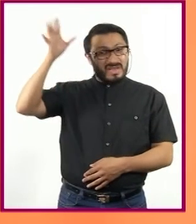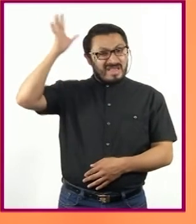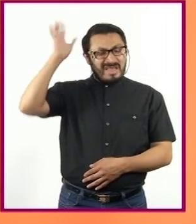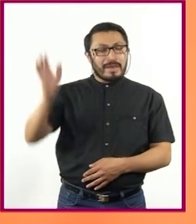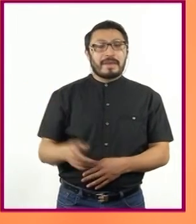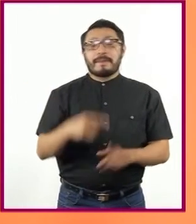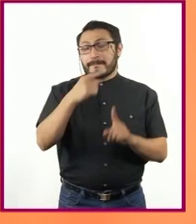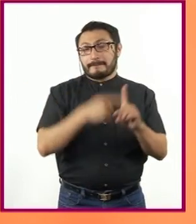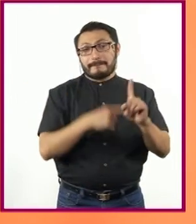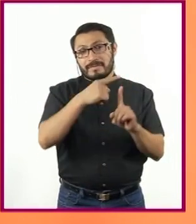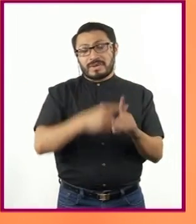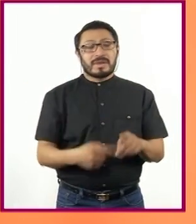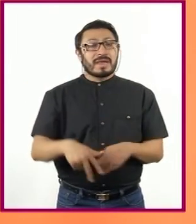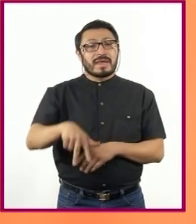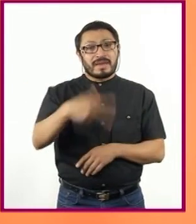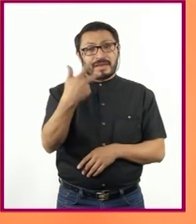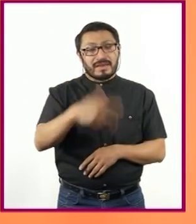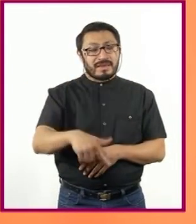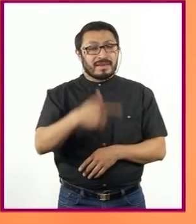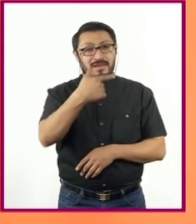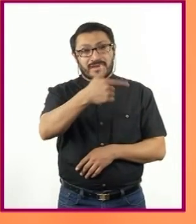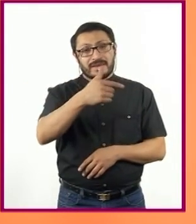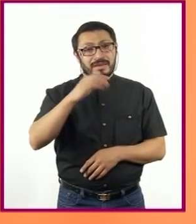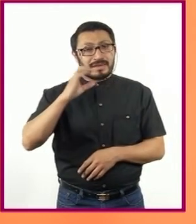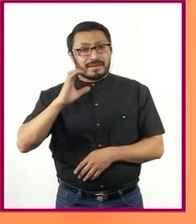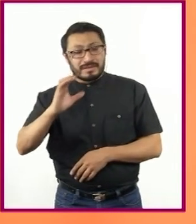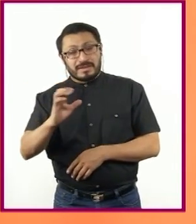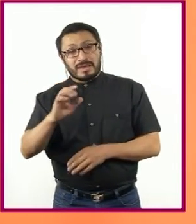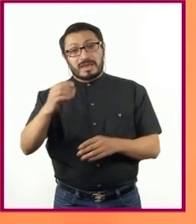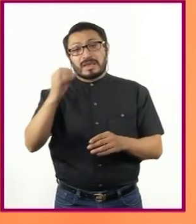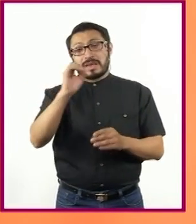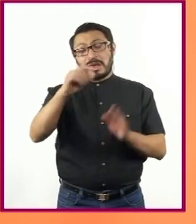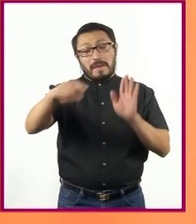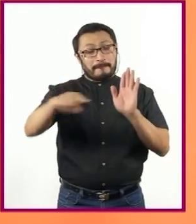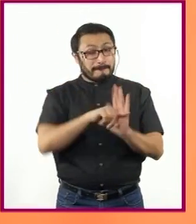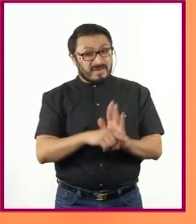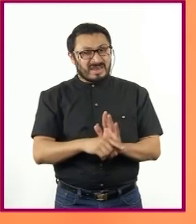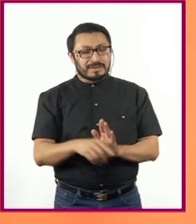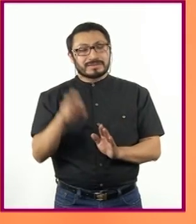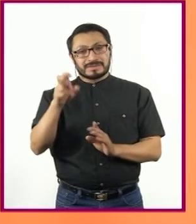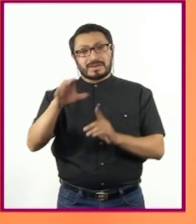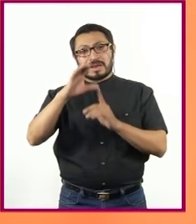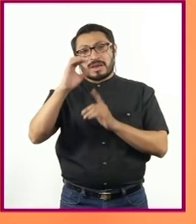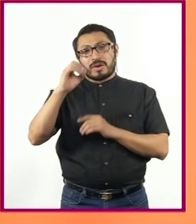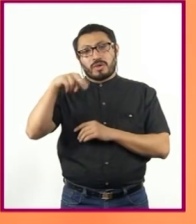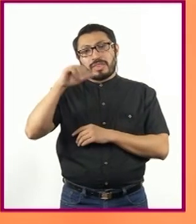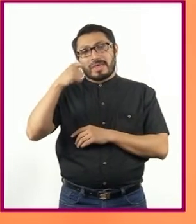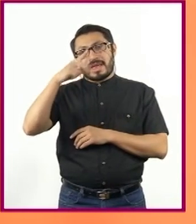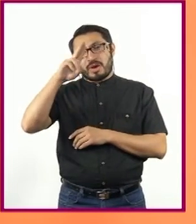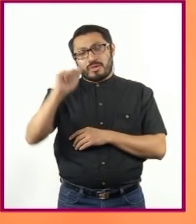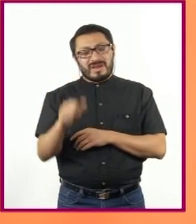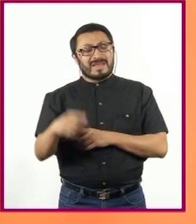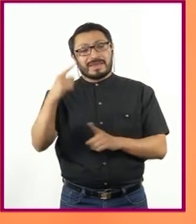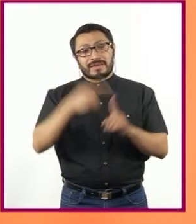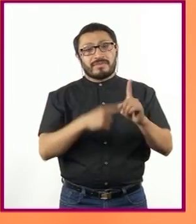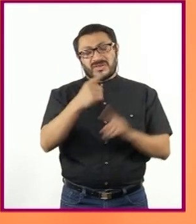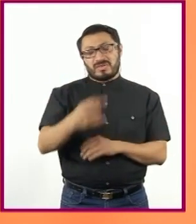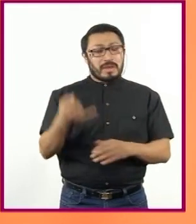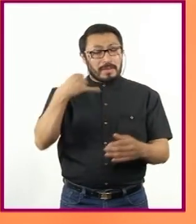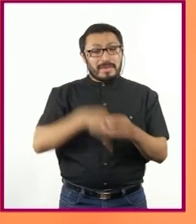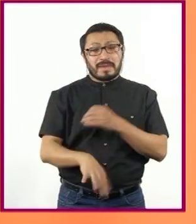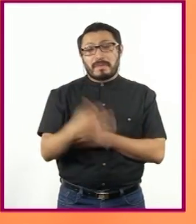una temperatura de 13 grados centígrados bajo cero. De acuerdo con datos de la Conagua, la temperatura mínima promedio